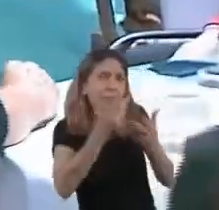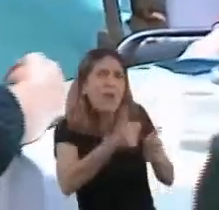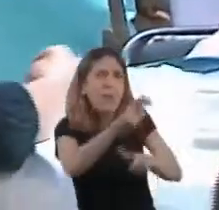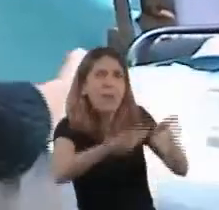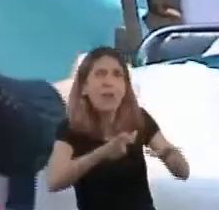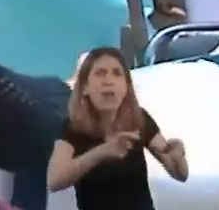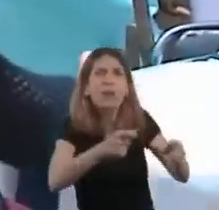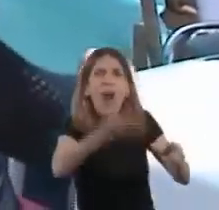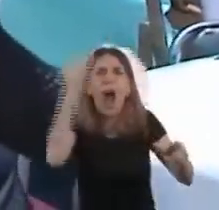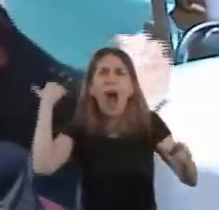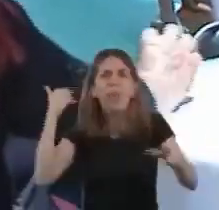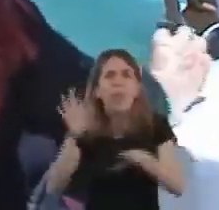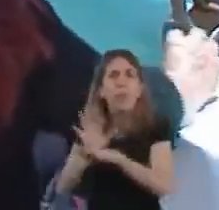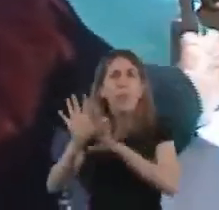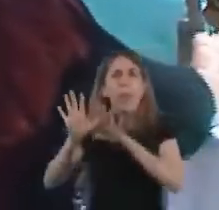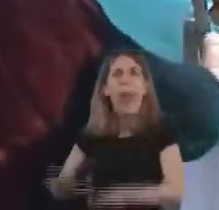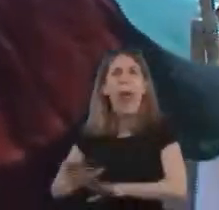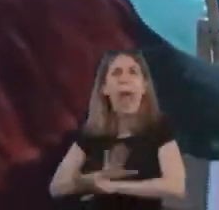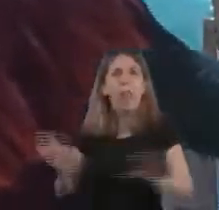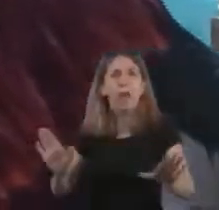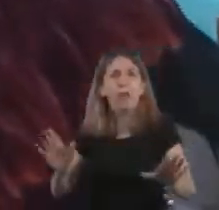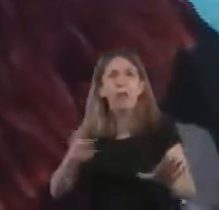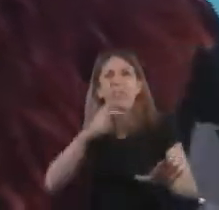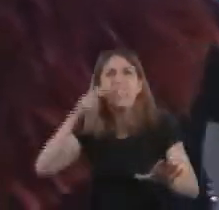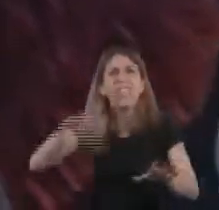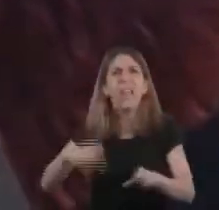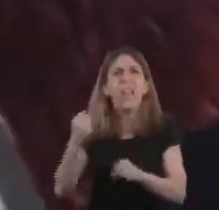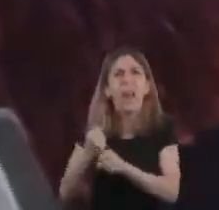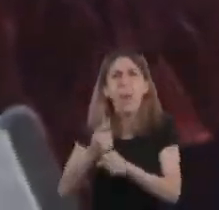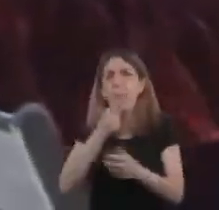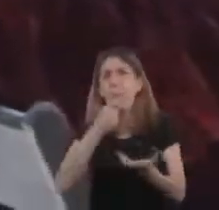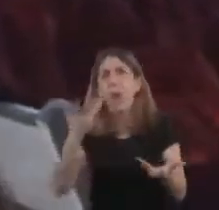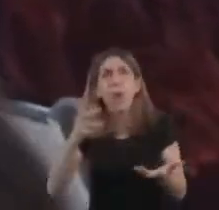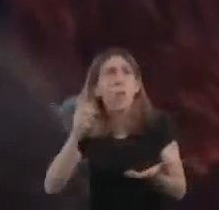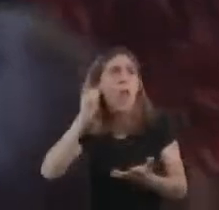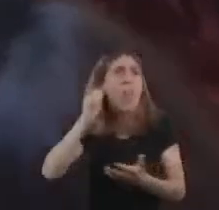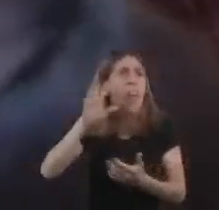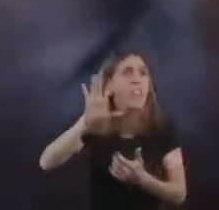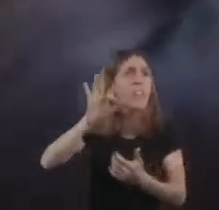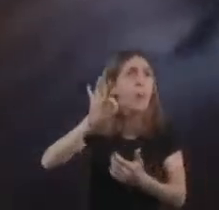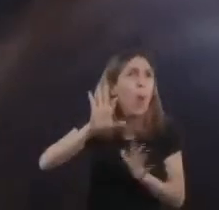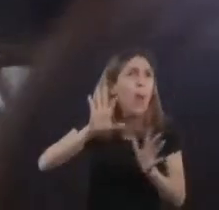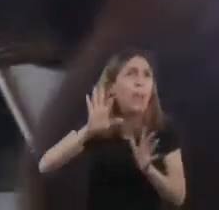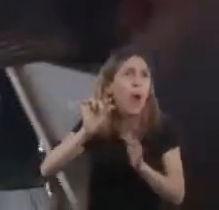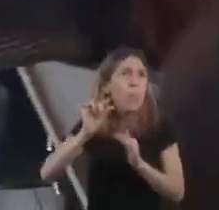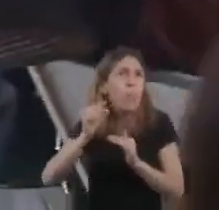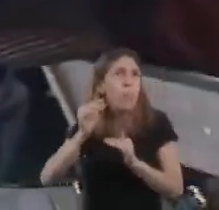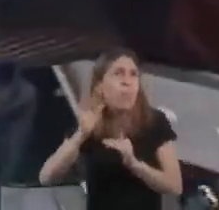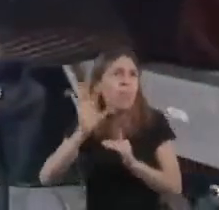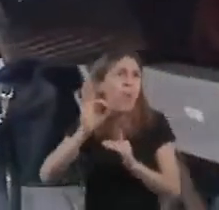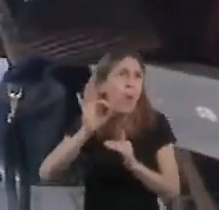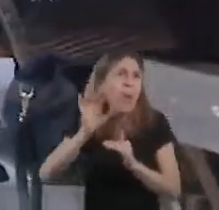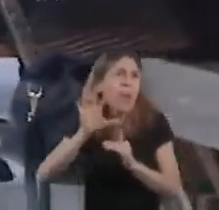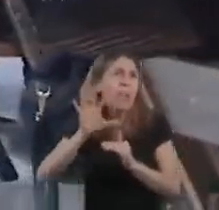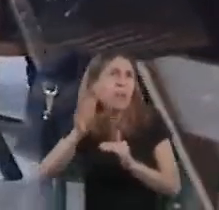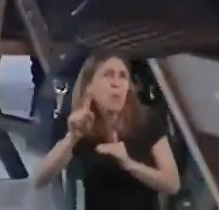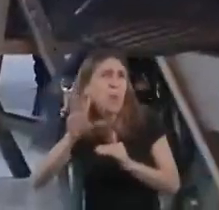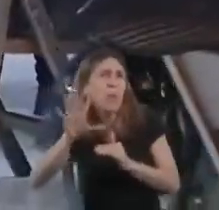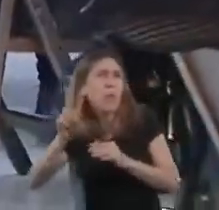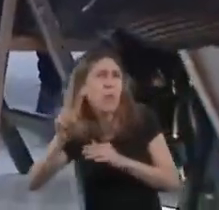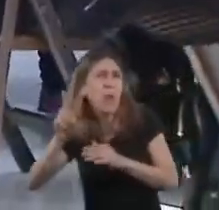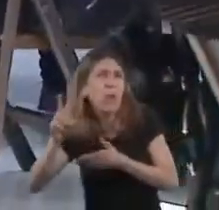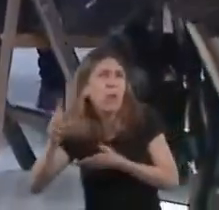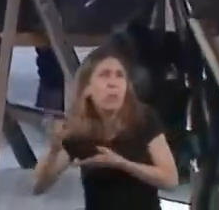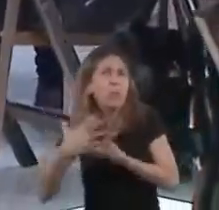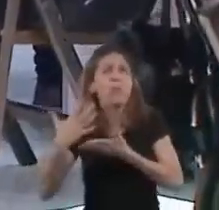limbo. Perdieron el trabajo cuando tenían 50 años, un poco más, y el mercado de trabajo no